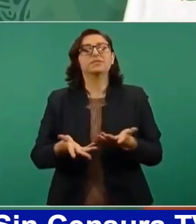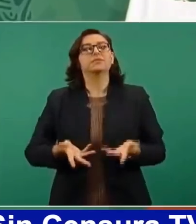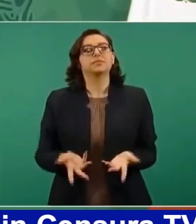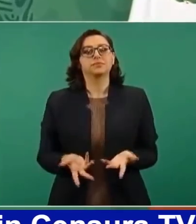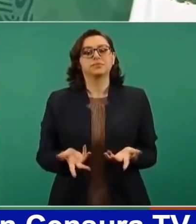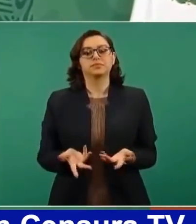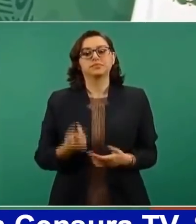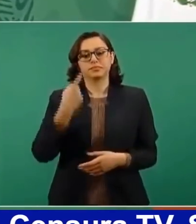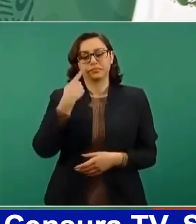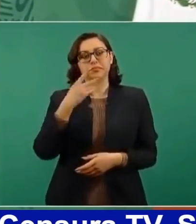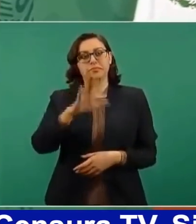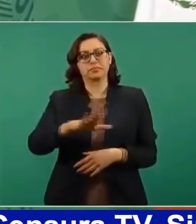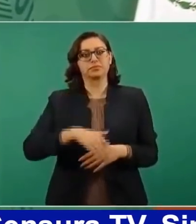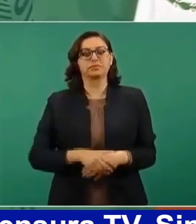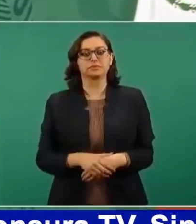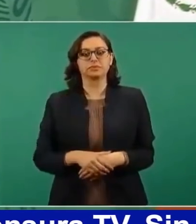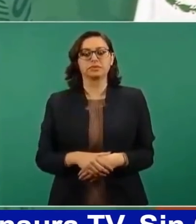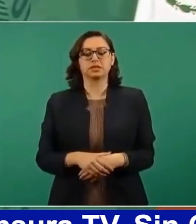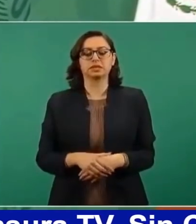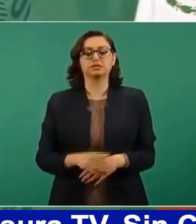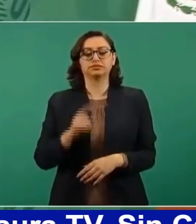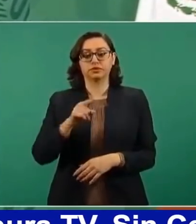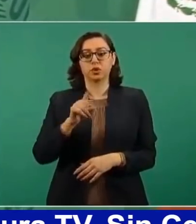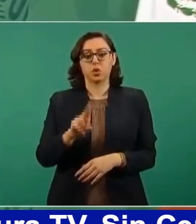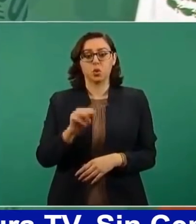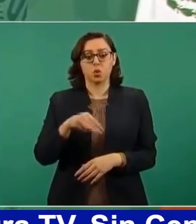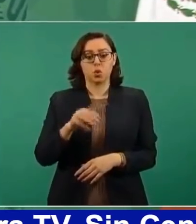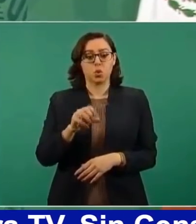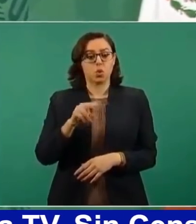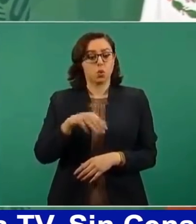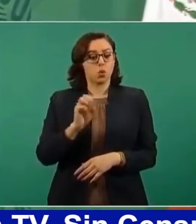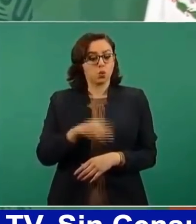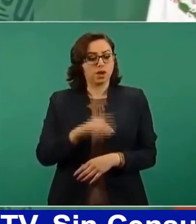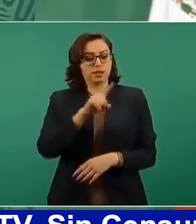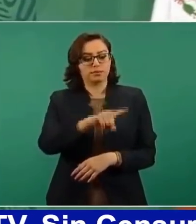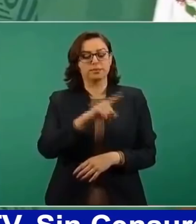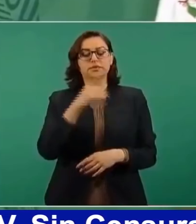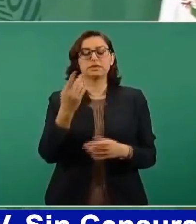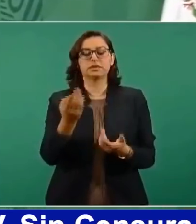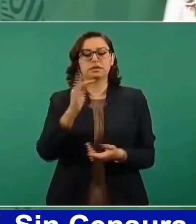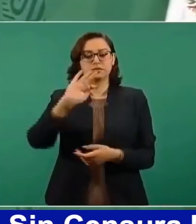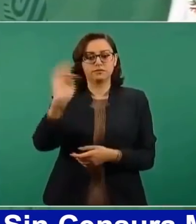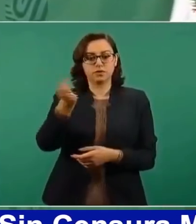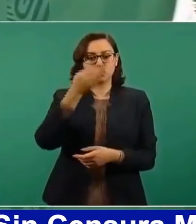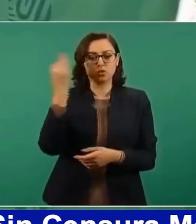La UNAM, la Escuela de Economía, ojalá y tengamos esos datos pronto,